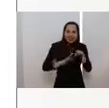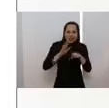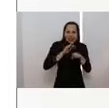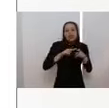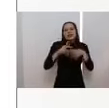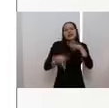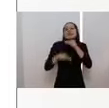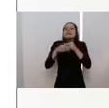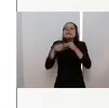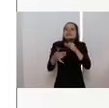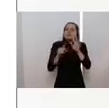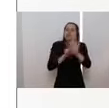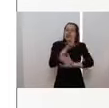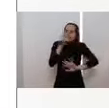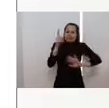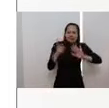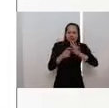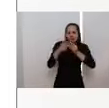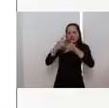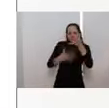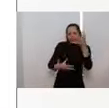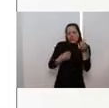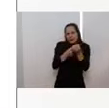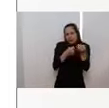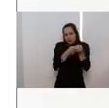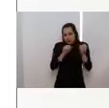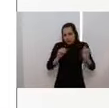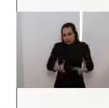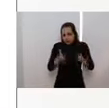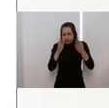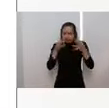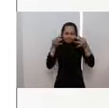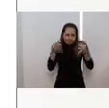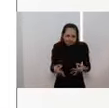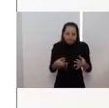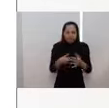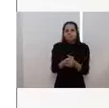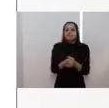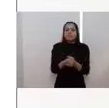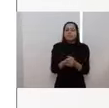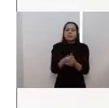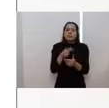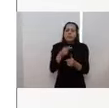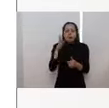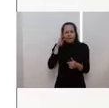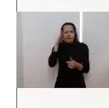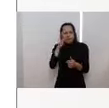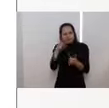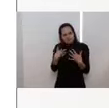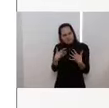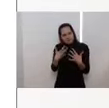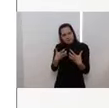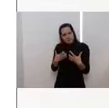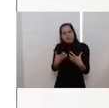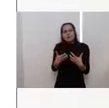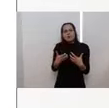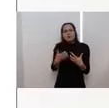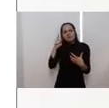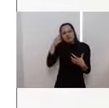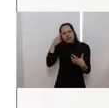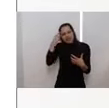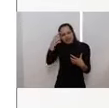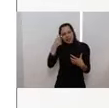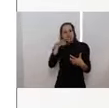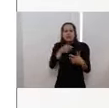permitirá optimizar desde todo punto de vista y sin lugar a dudas conseguir en el futuro ese reto superior que es que